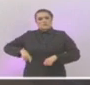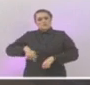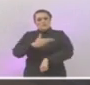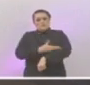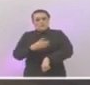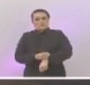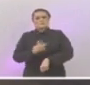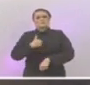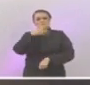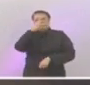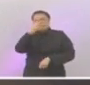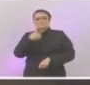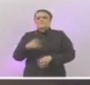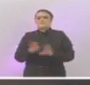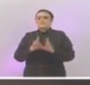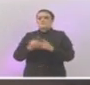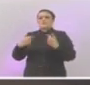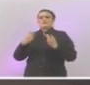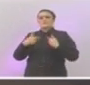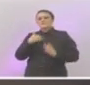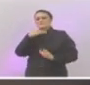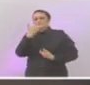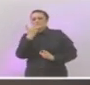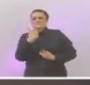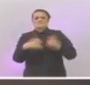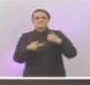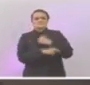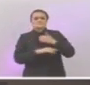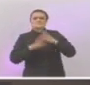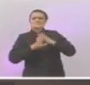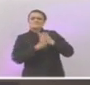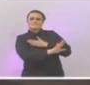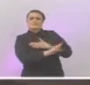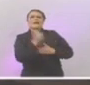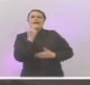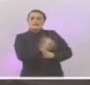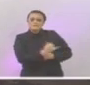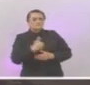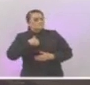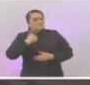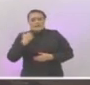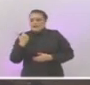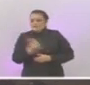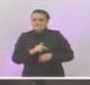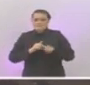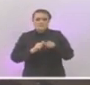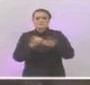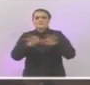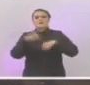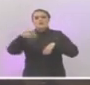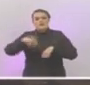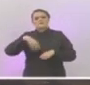honesto y comprometido con el combate a la corrupción. Así seguiremos trabajando en San Luis